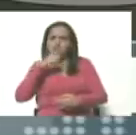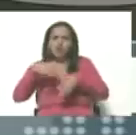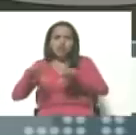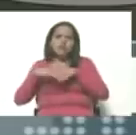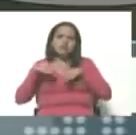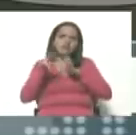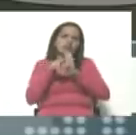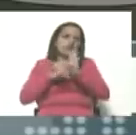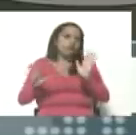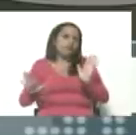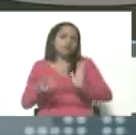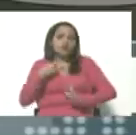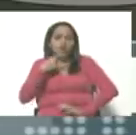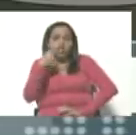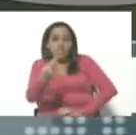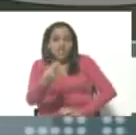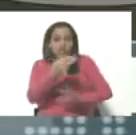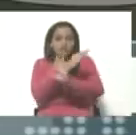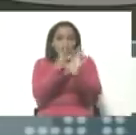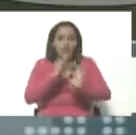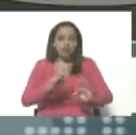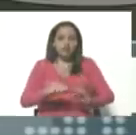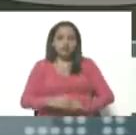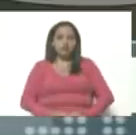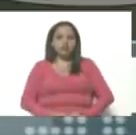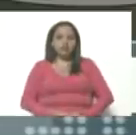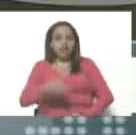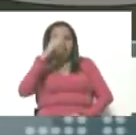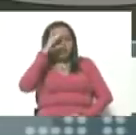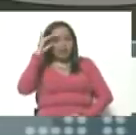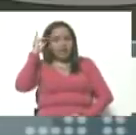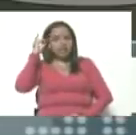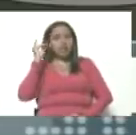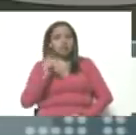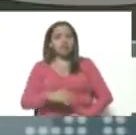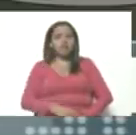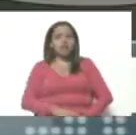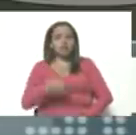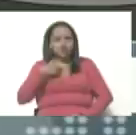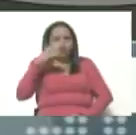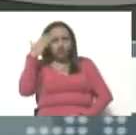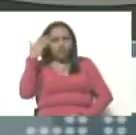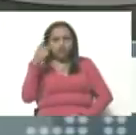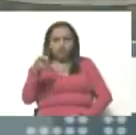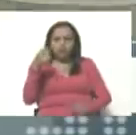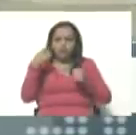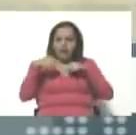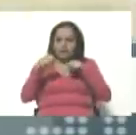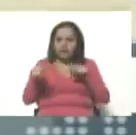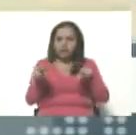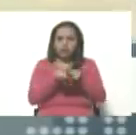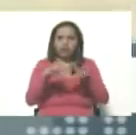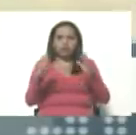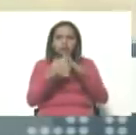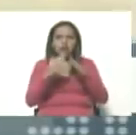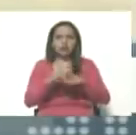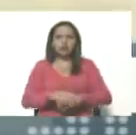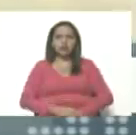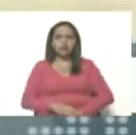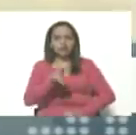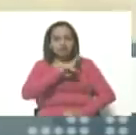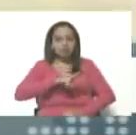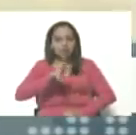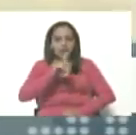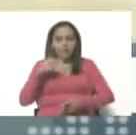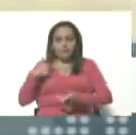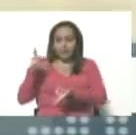trocheros y descuidos. Por eso yo dije el método Delsi. Yo sé que tú lo practicas. El método que practicamos Silvia